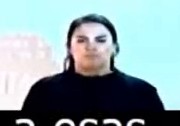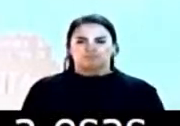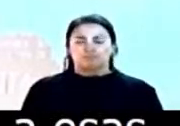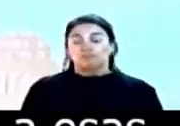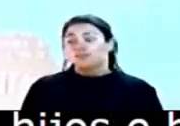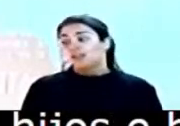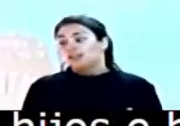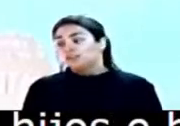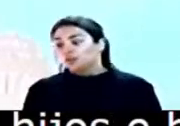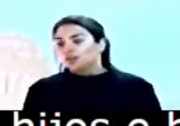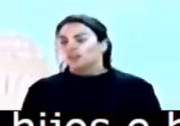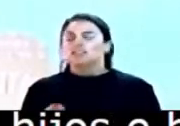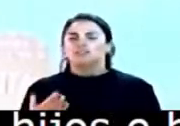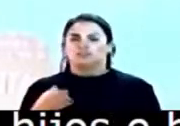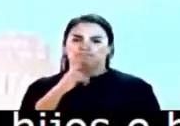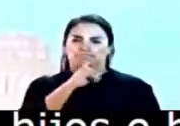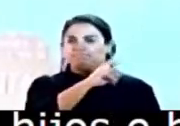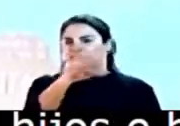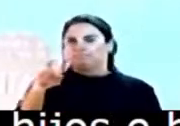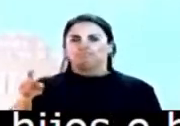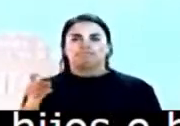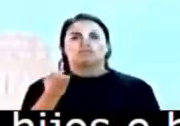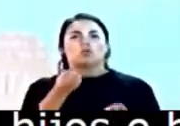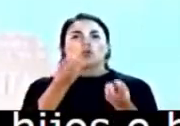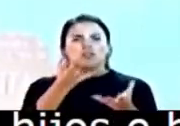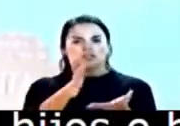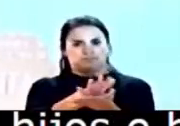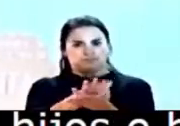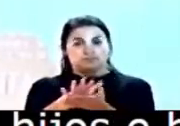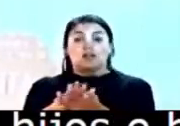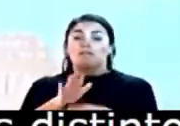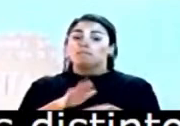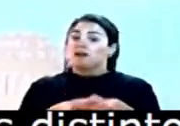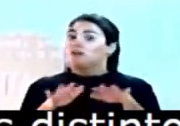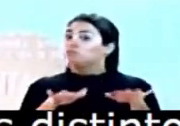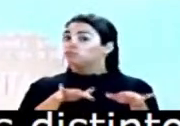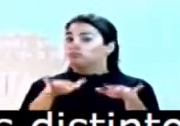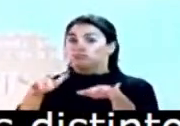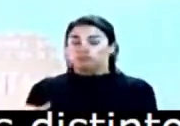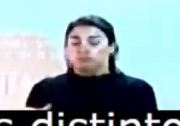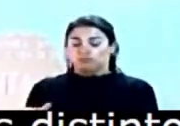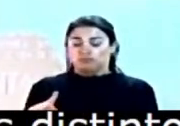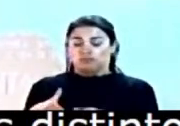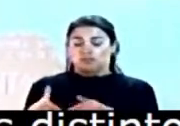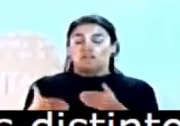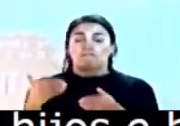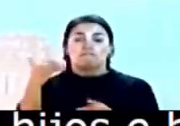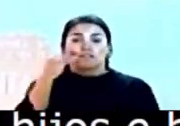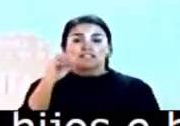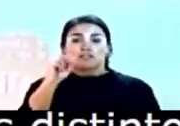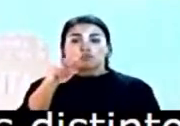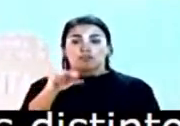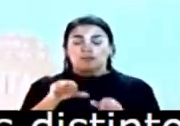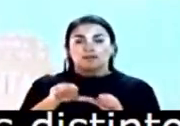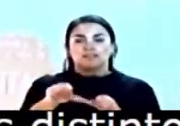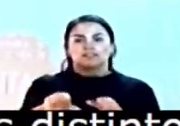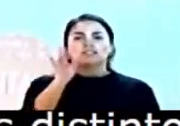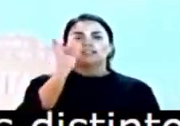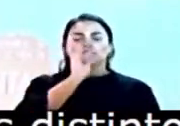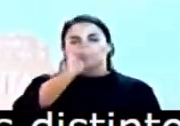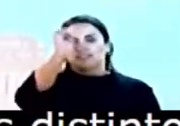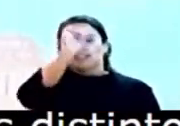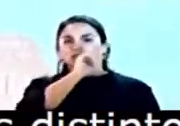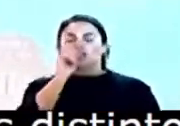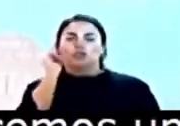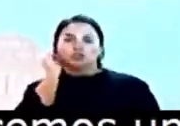por tanto hacemos un llamamiento para que de manera masiva, a partir del próximo día 12, los niños y niñas de